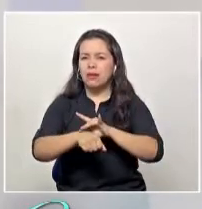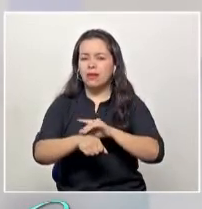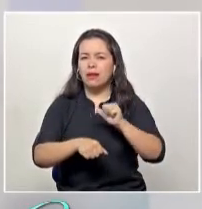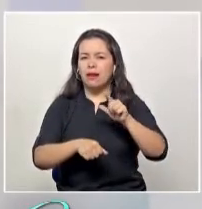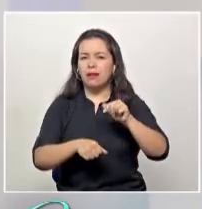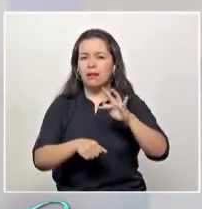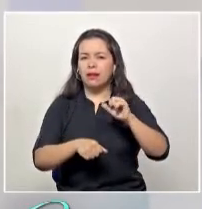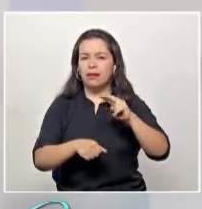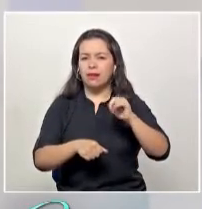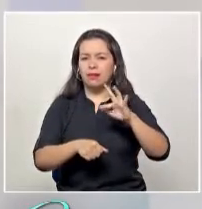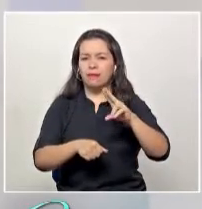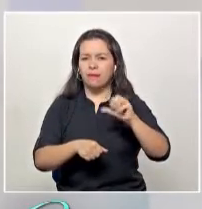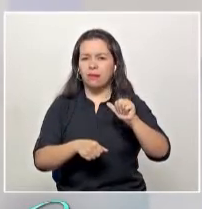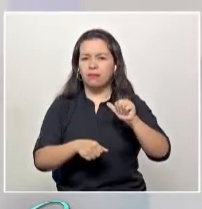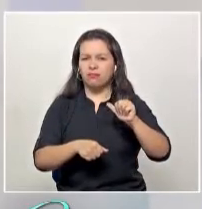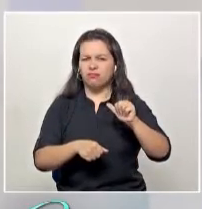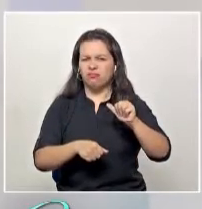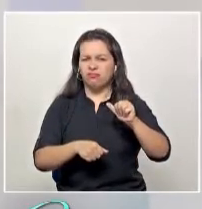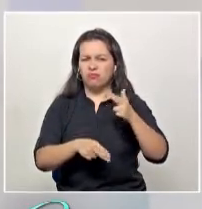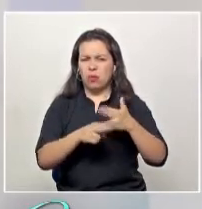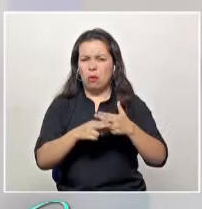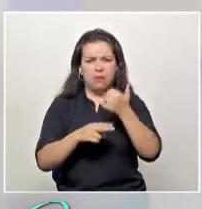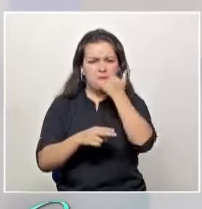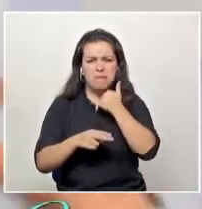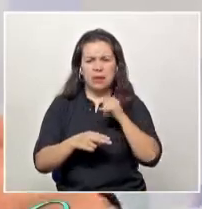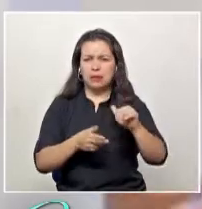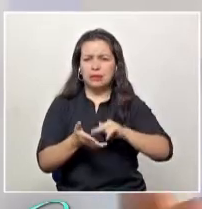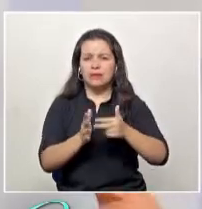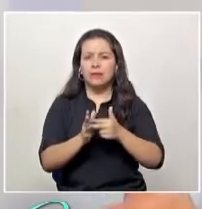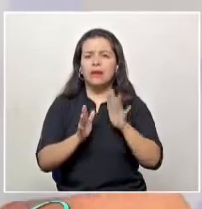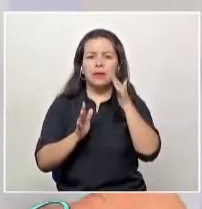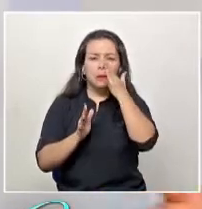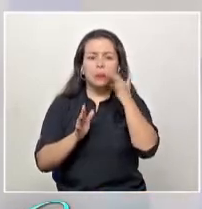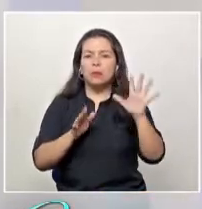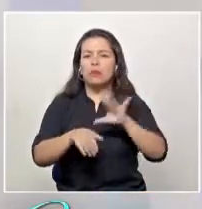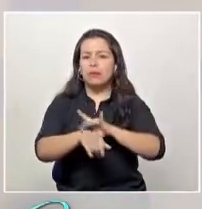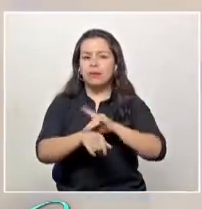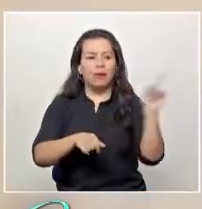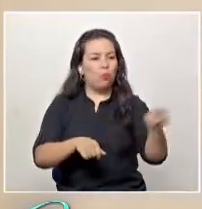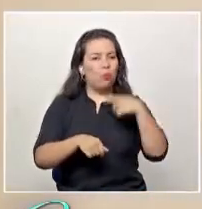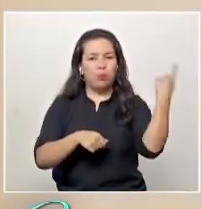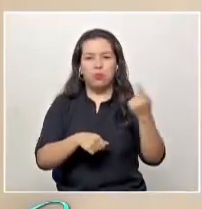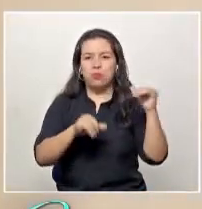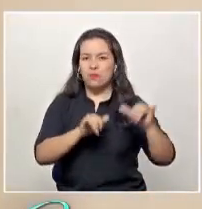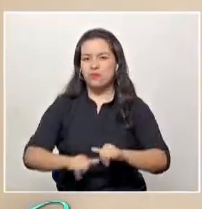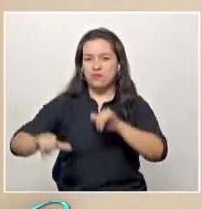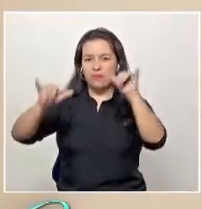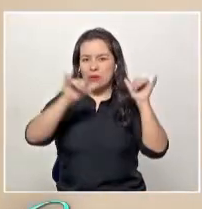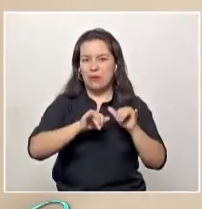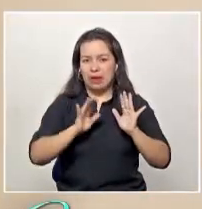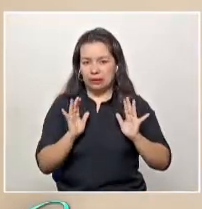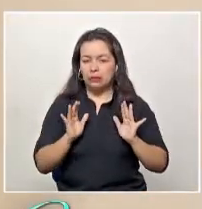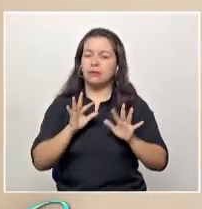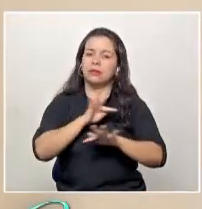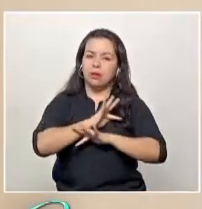alternativa. Digo yo mal llamado porque la medicina es una sola, alternativa de cuál es lo mismo. Pero si hay